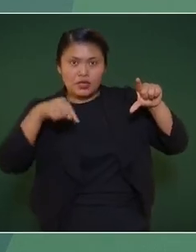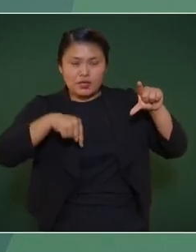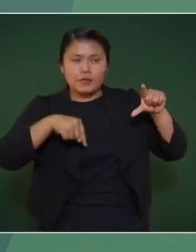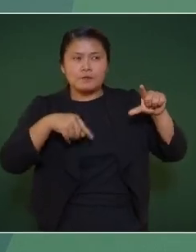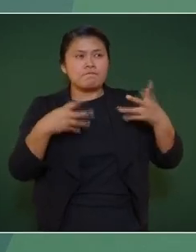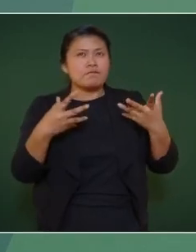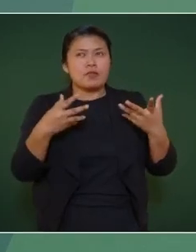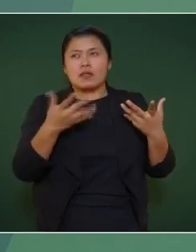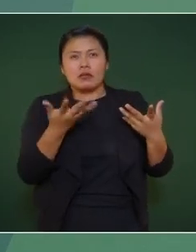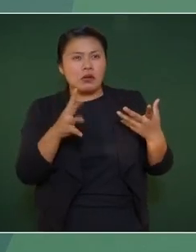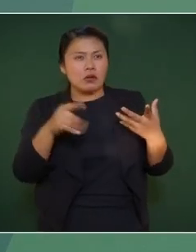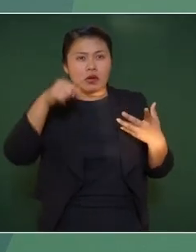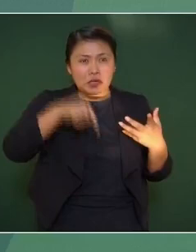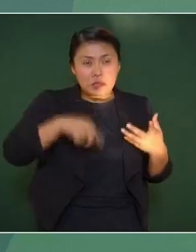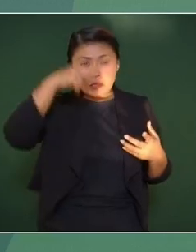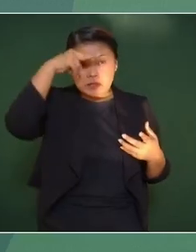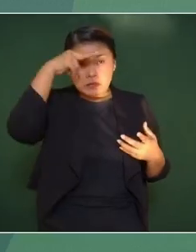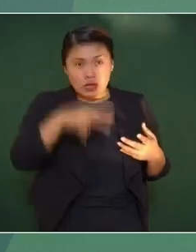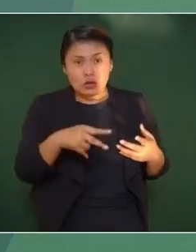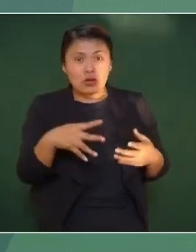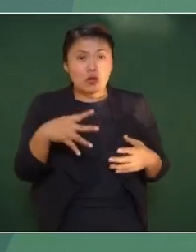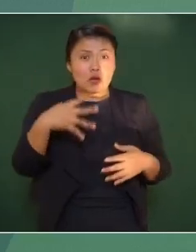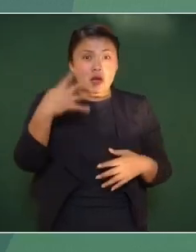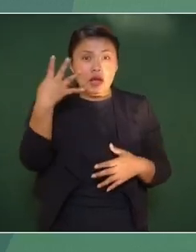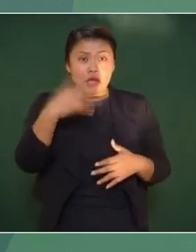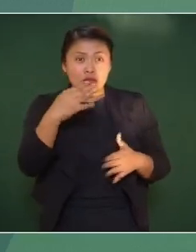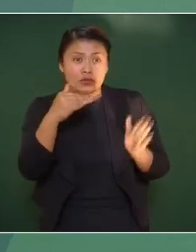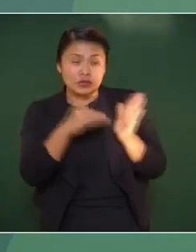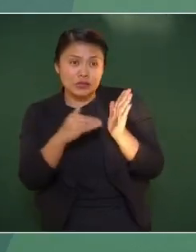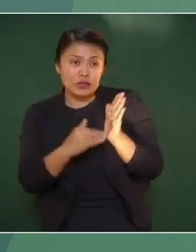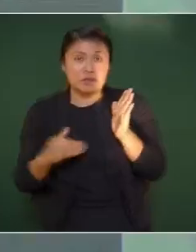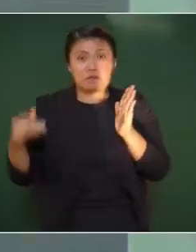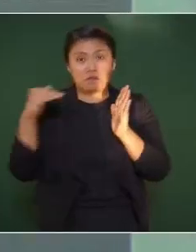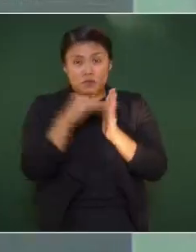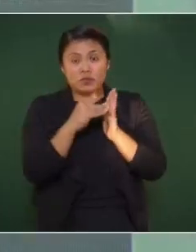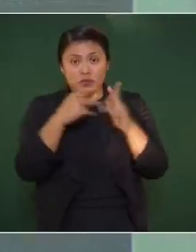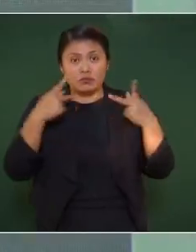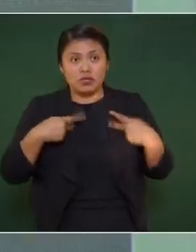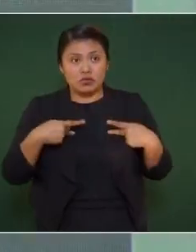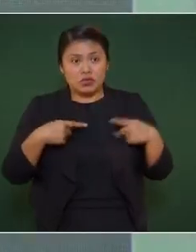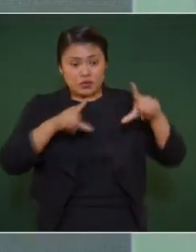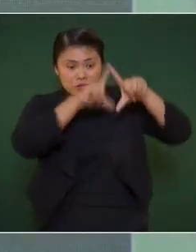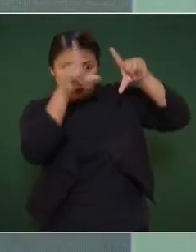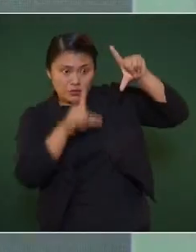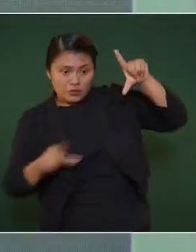México alrededor de 14 millones de personas.